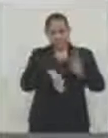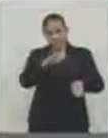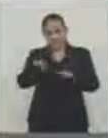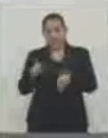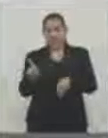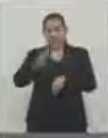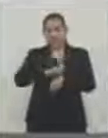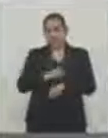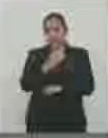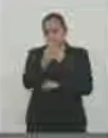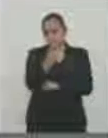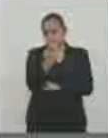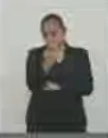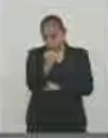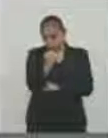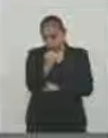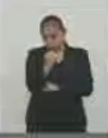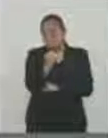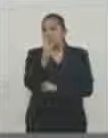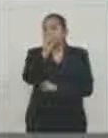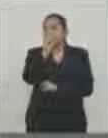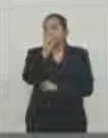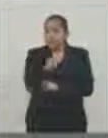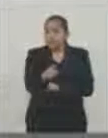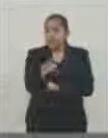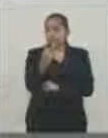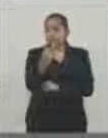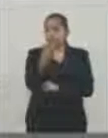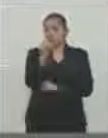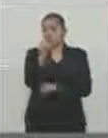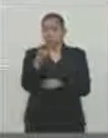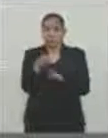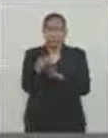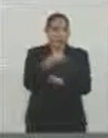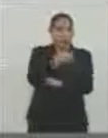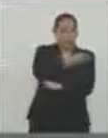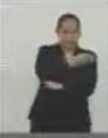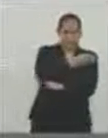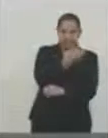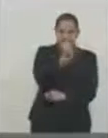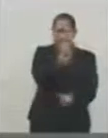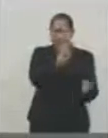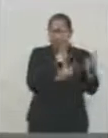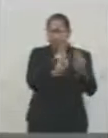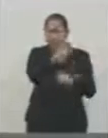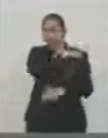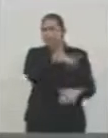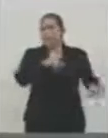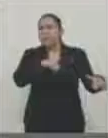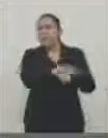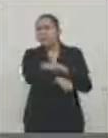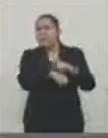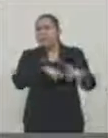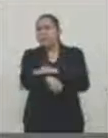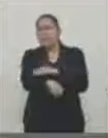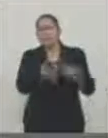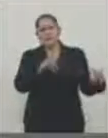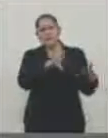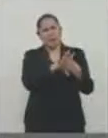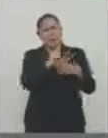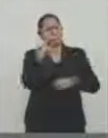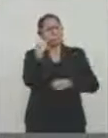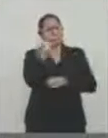de octubre y antes del 2 de octubre, por los que sufrieron cárcel por años y